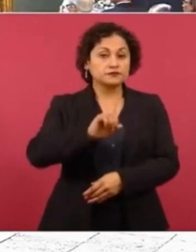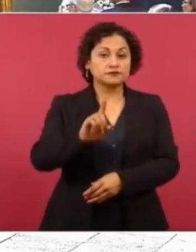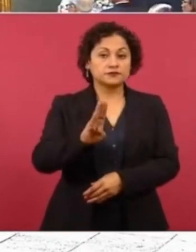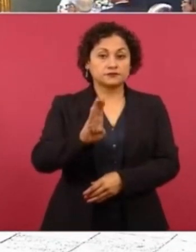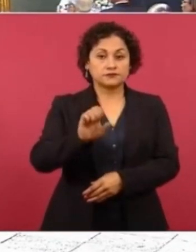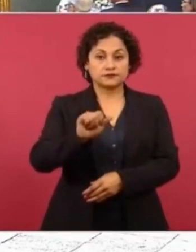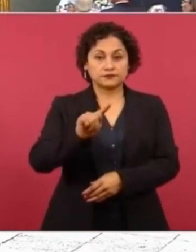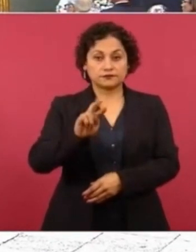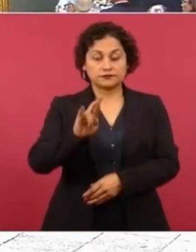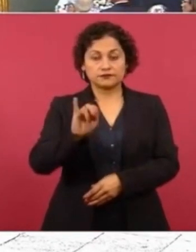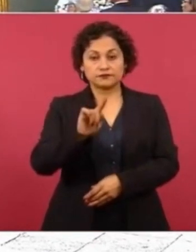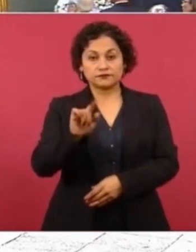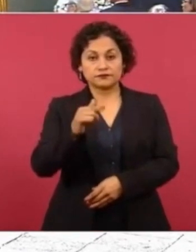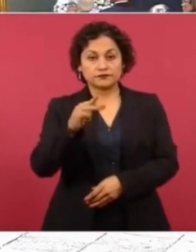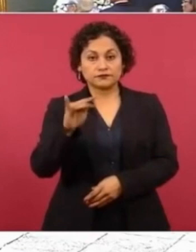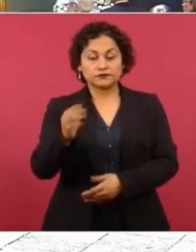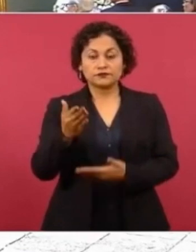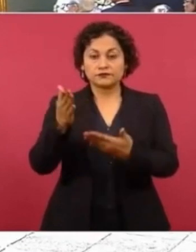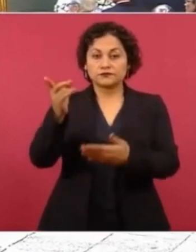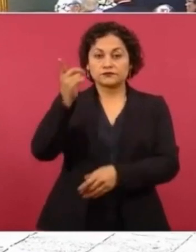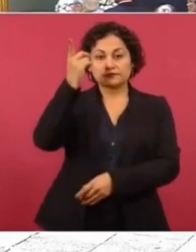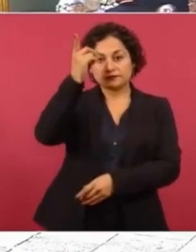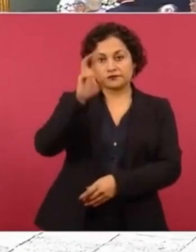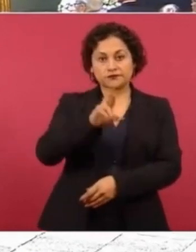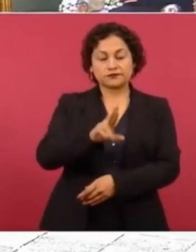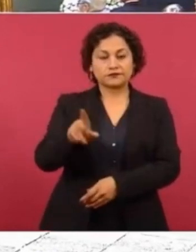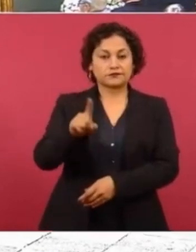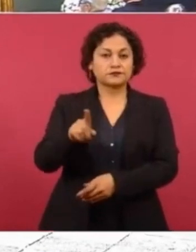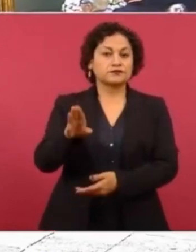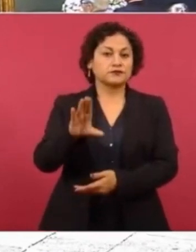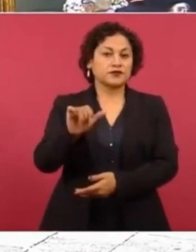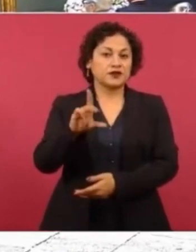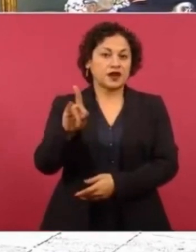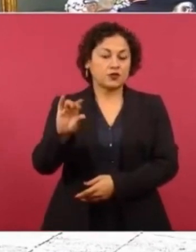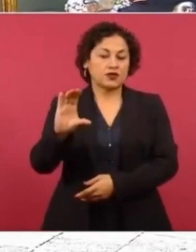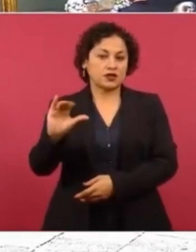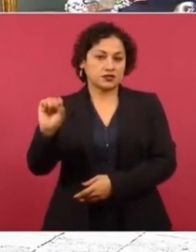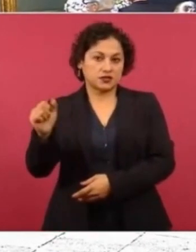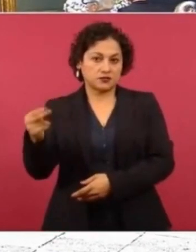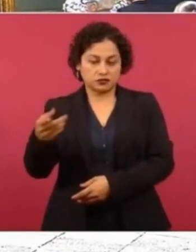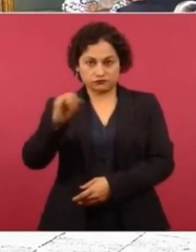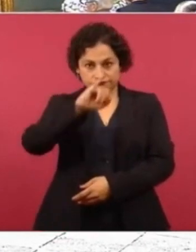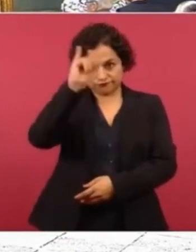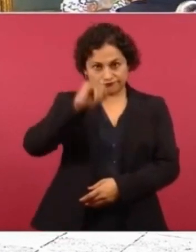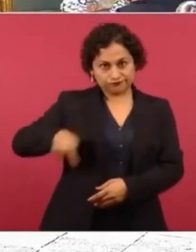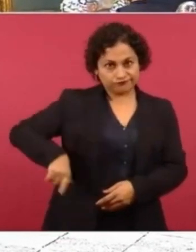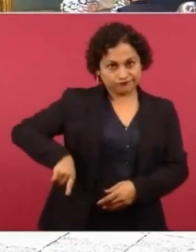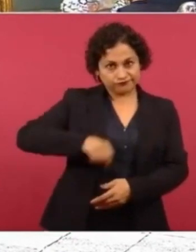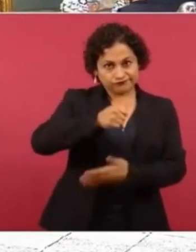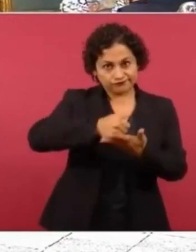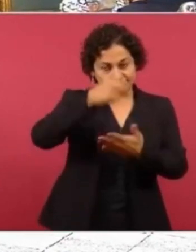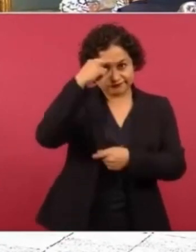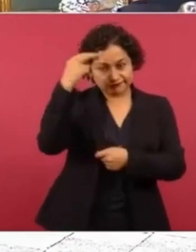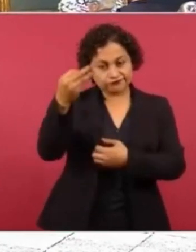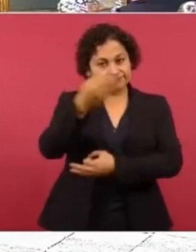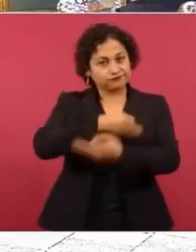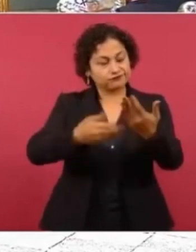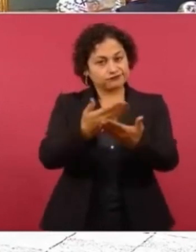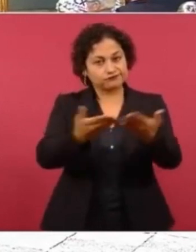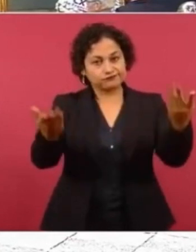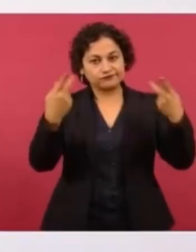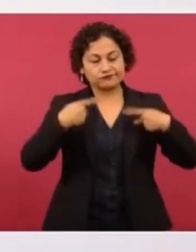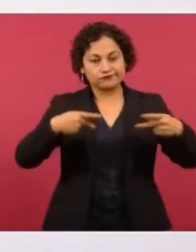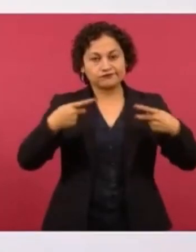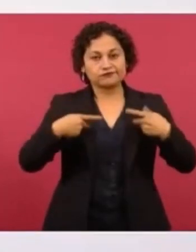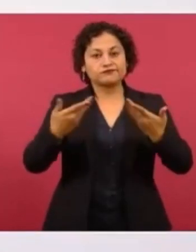Müller doctora Claudia sheinbaum jefa de gobierno de la Ciudad de México señoras y señores apreciables miembros del